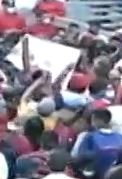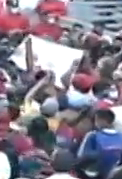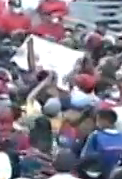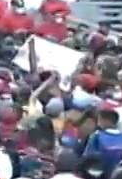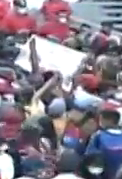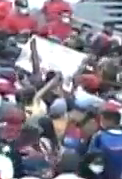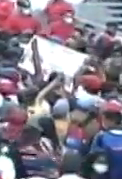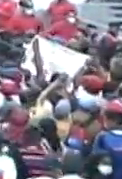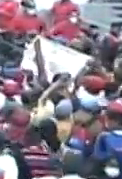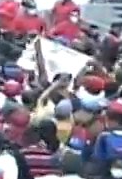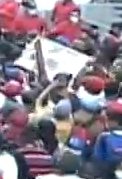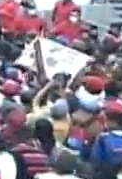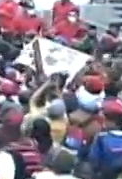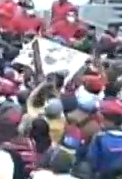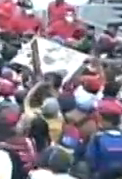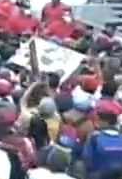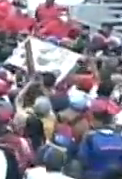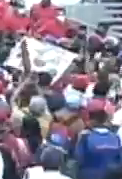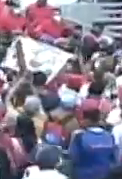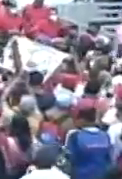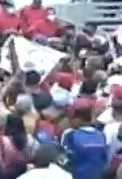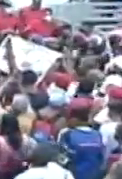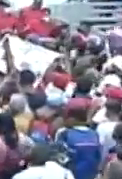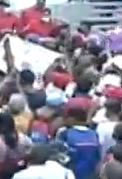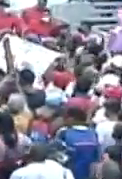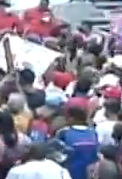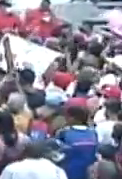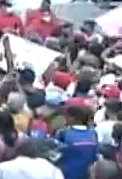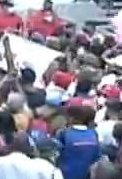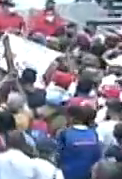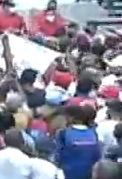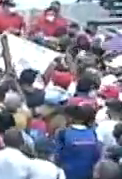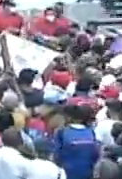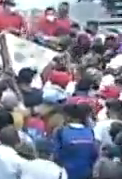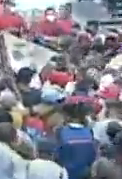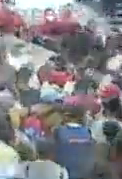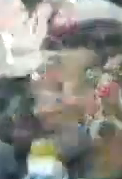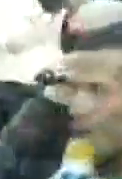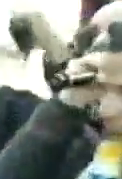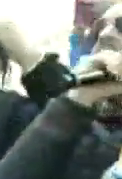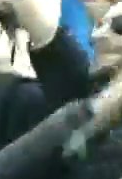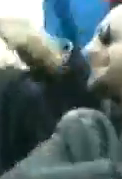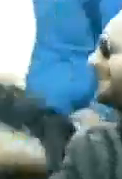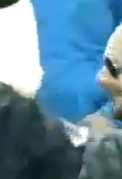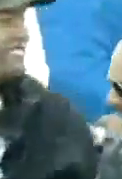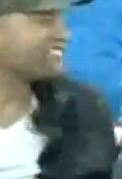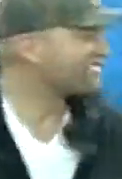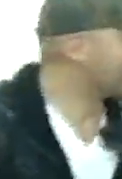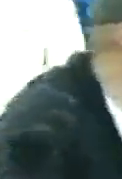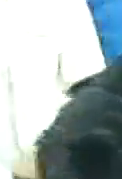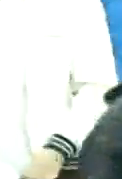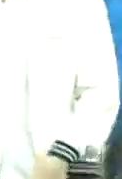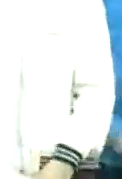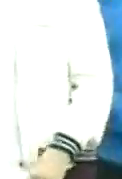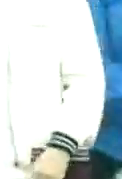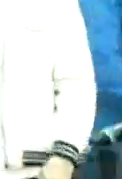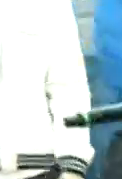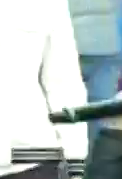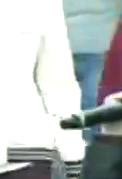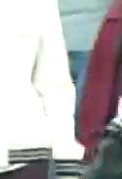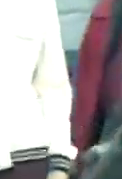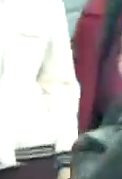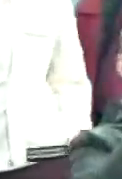la corrupción y el burocratismo. Los ha convocado a las 3R.net